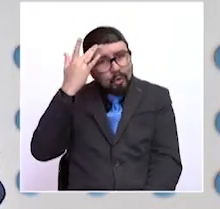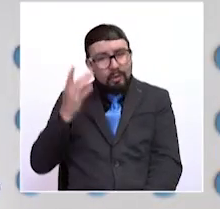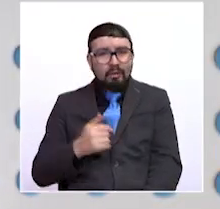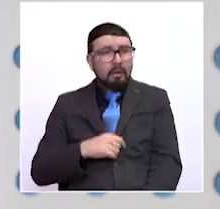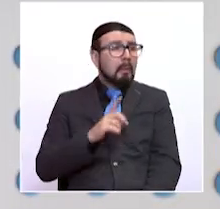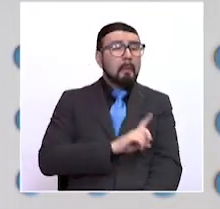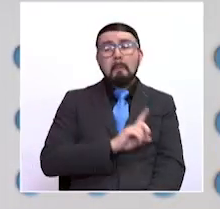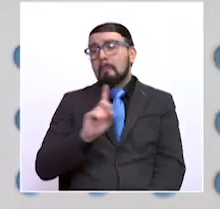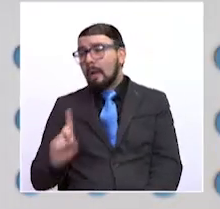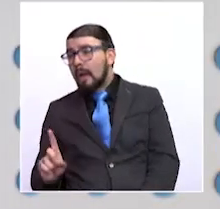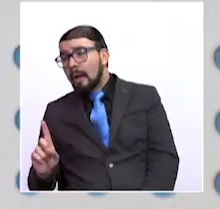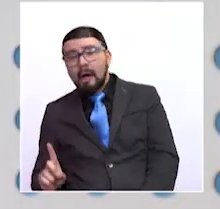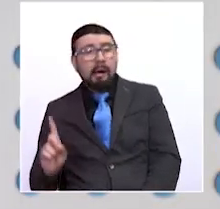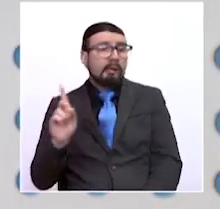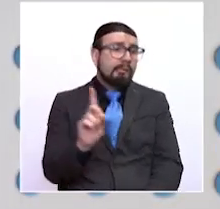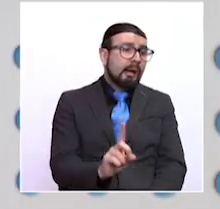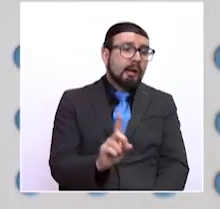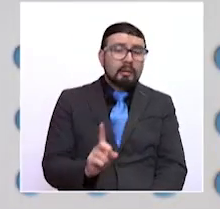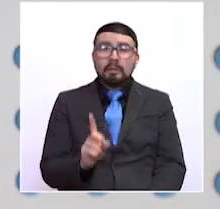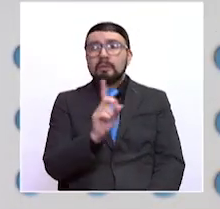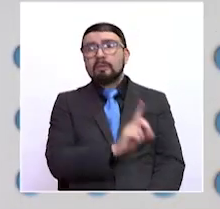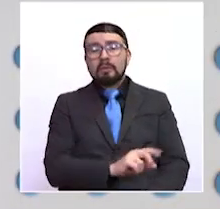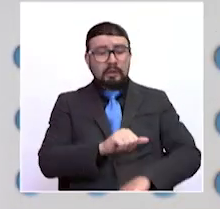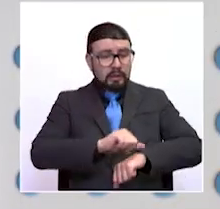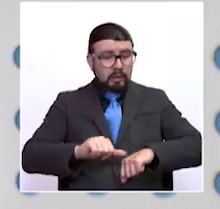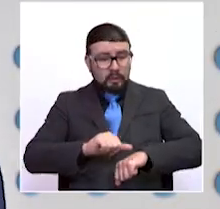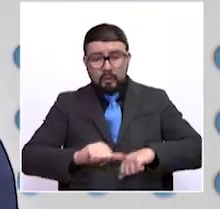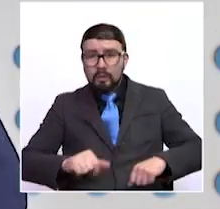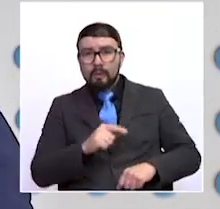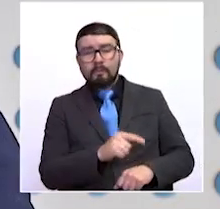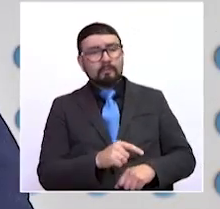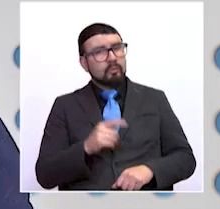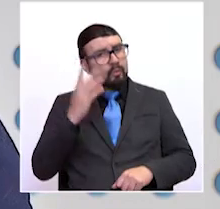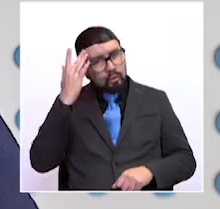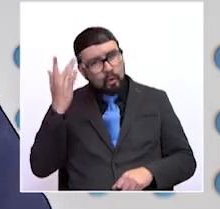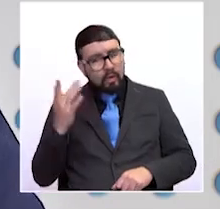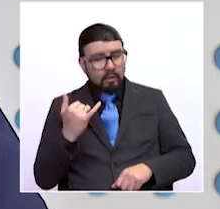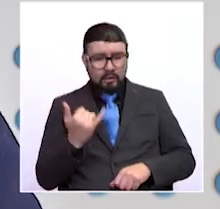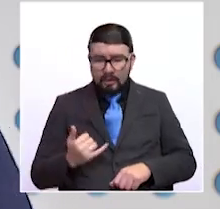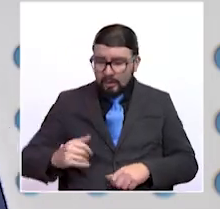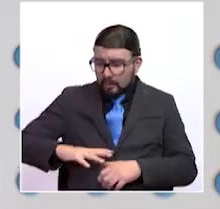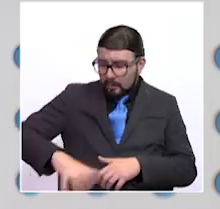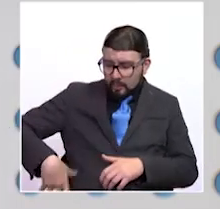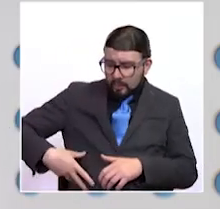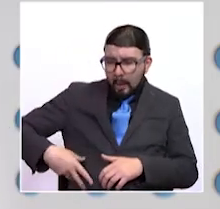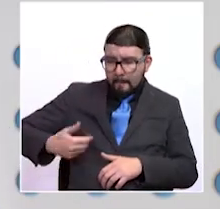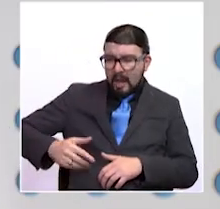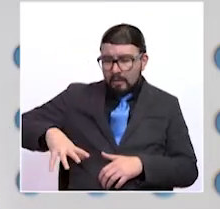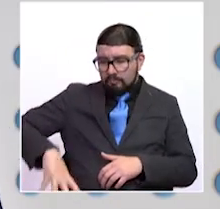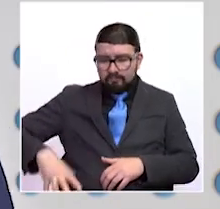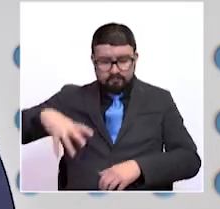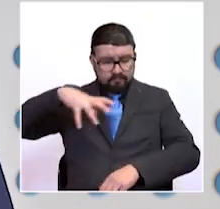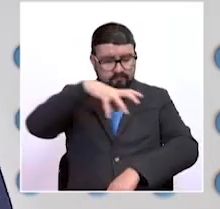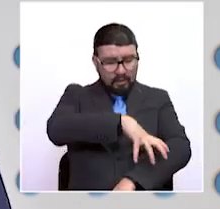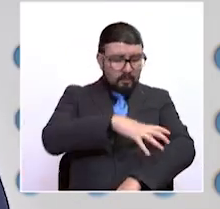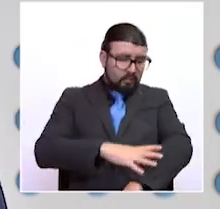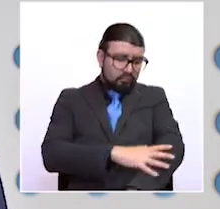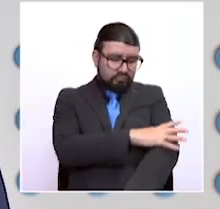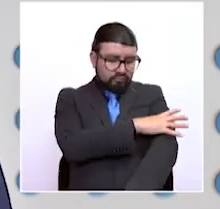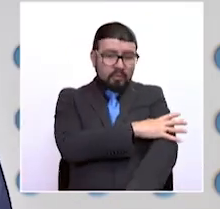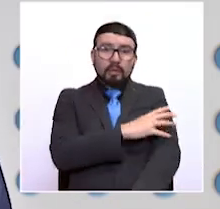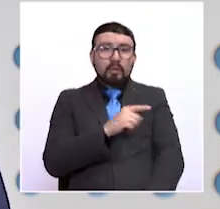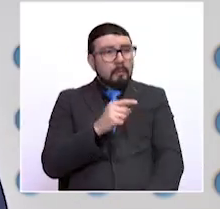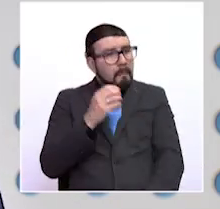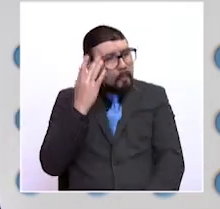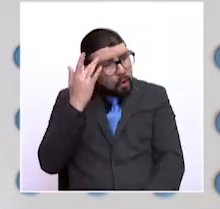llevar a una sala de cirugía y quitarle una porción de piel sana para poder cubrir la otra piel.